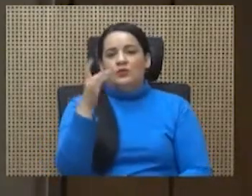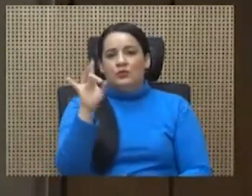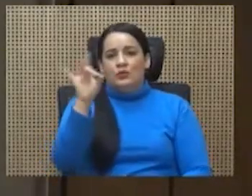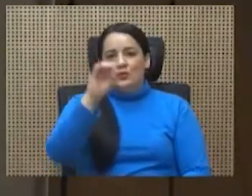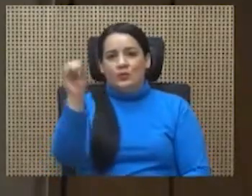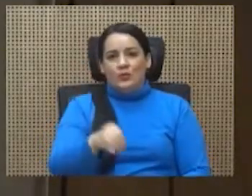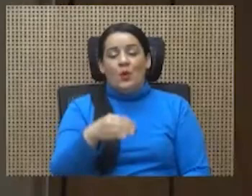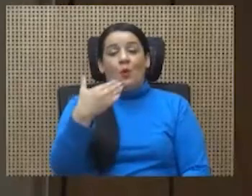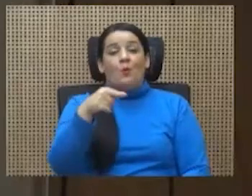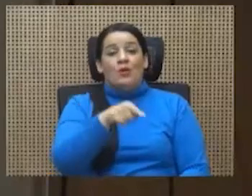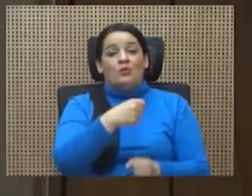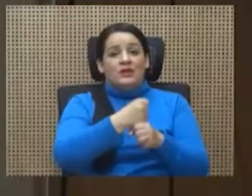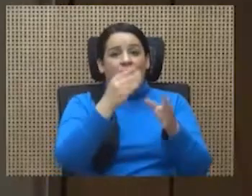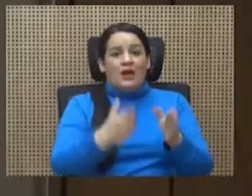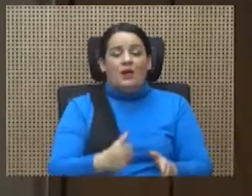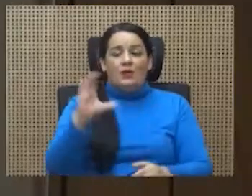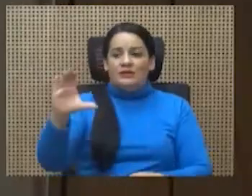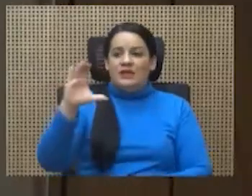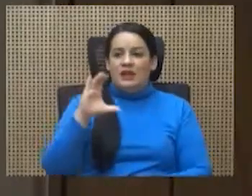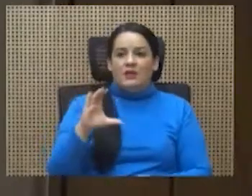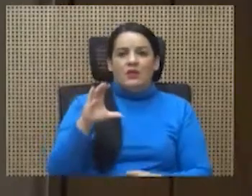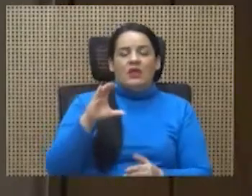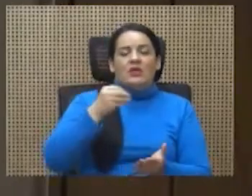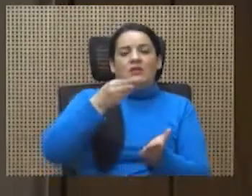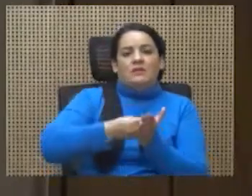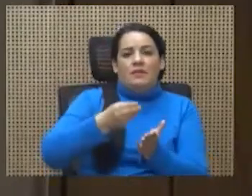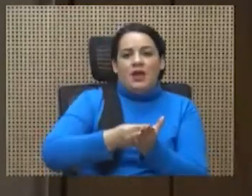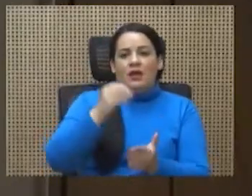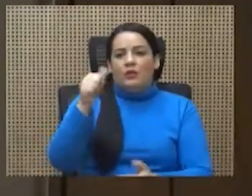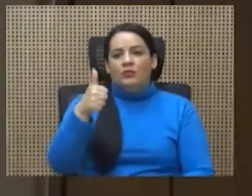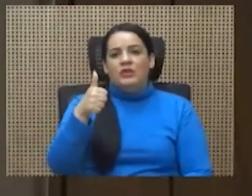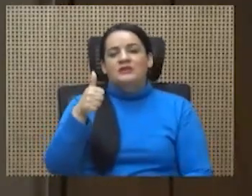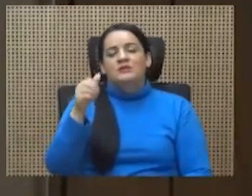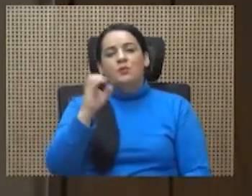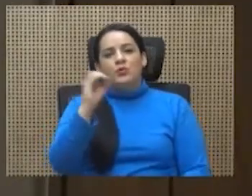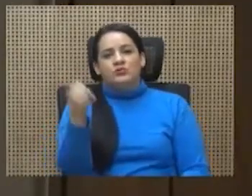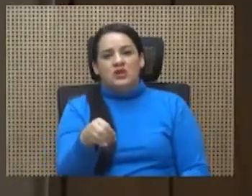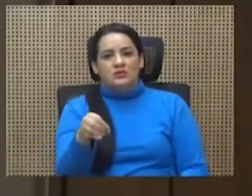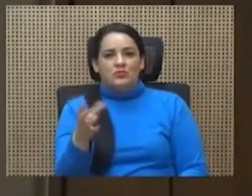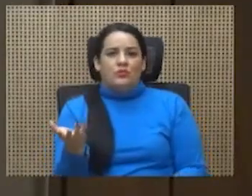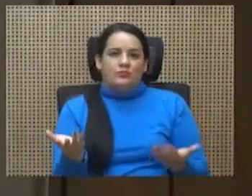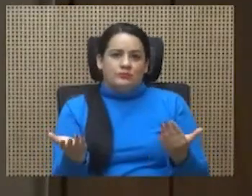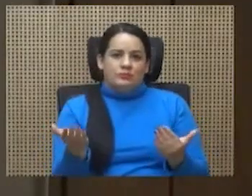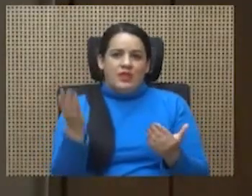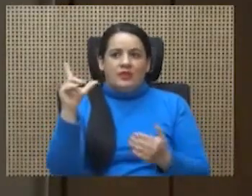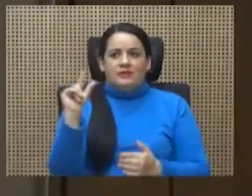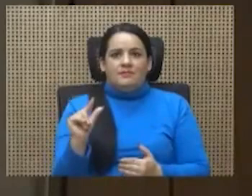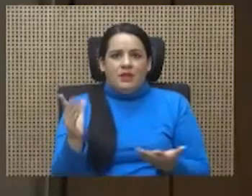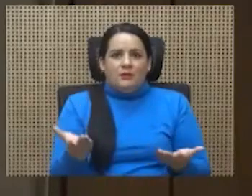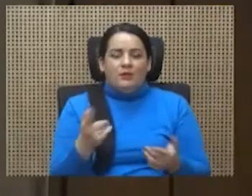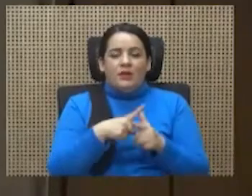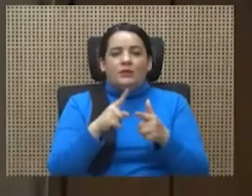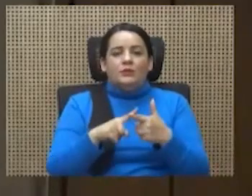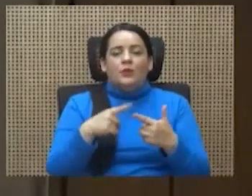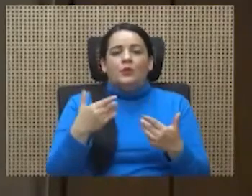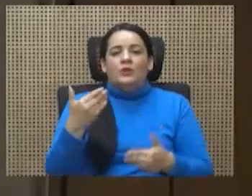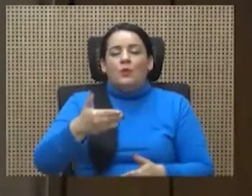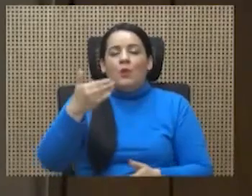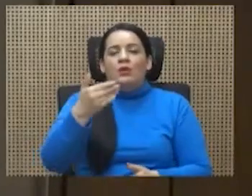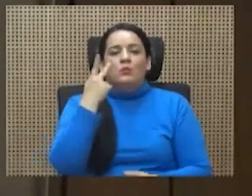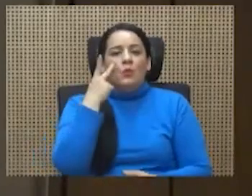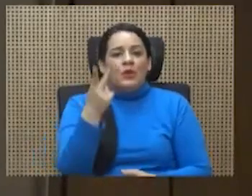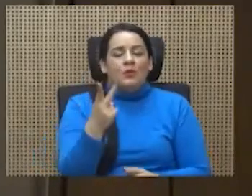trabajador asalariado se le cobra alrededor de un 10%, ¿verdad? Y entonces, cuando vemos